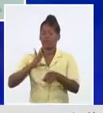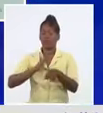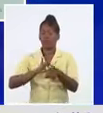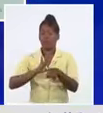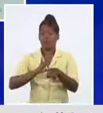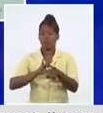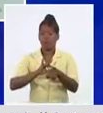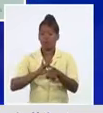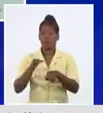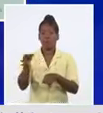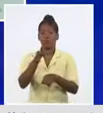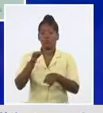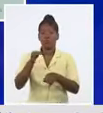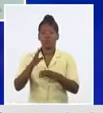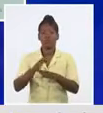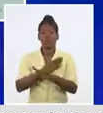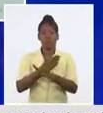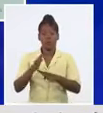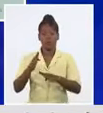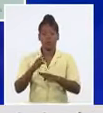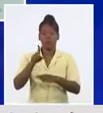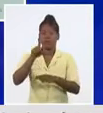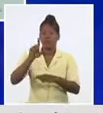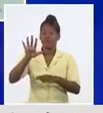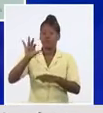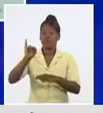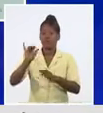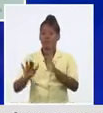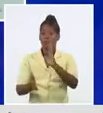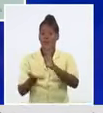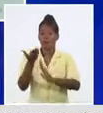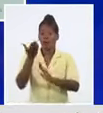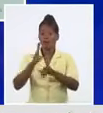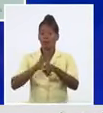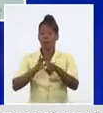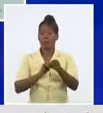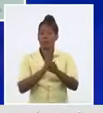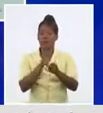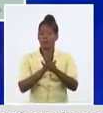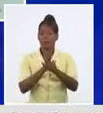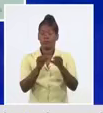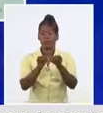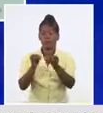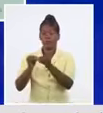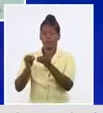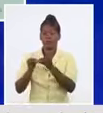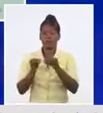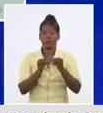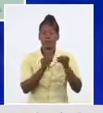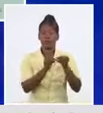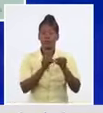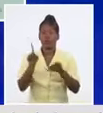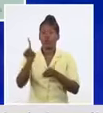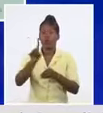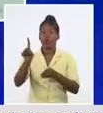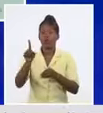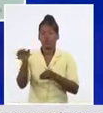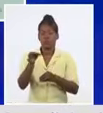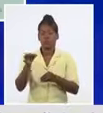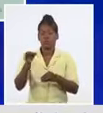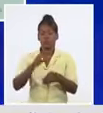esta jornada, 156 casos más en relación con la jornada anterior y con una transmisión en sus 11